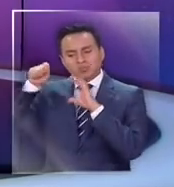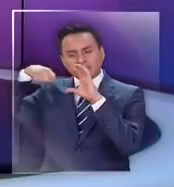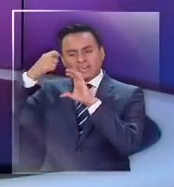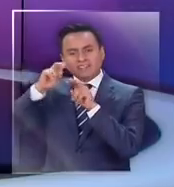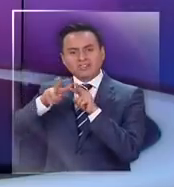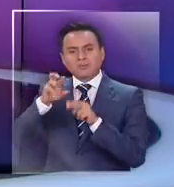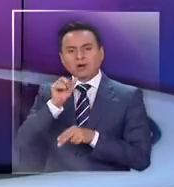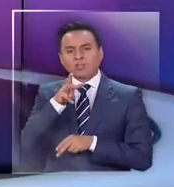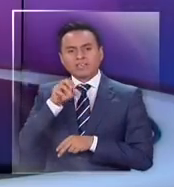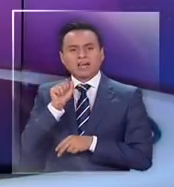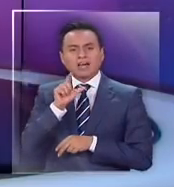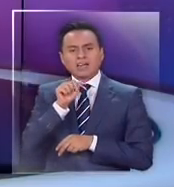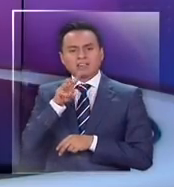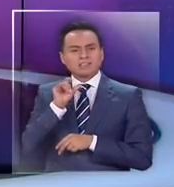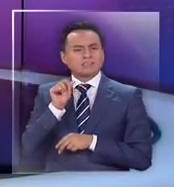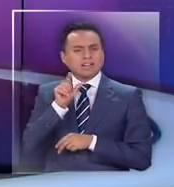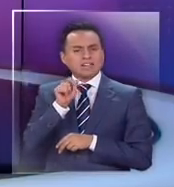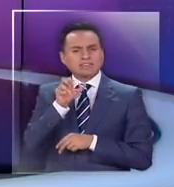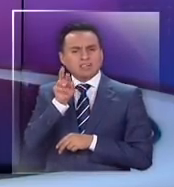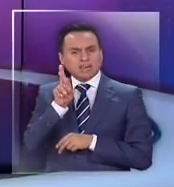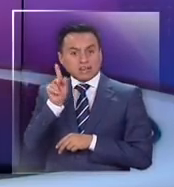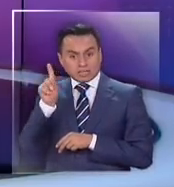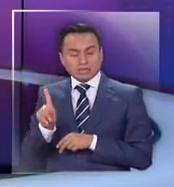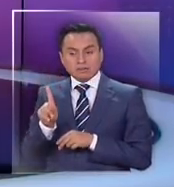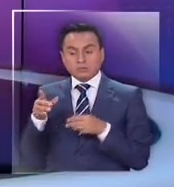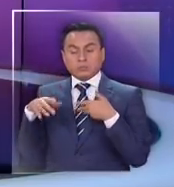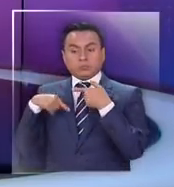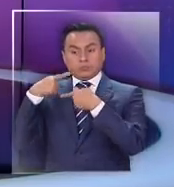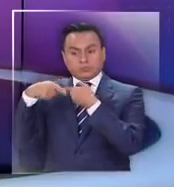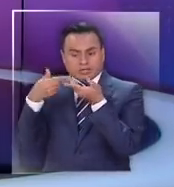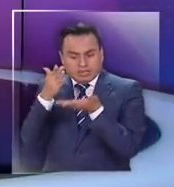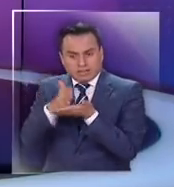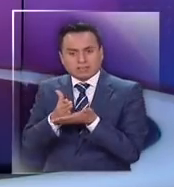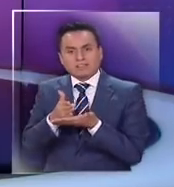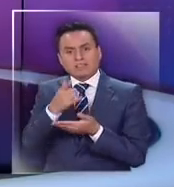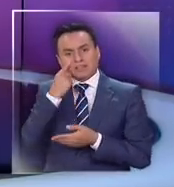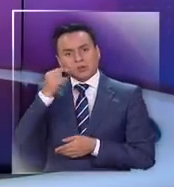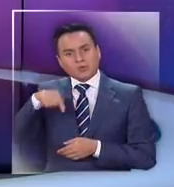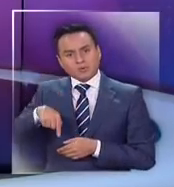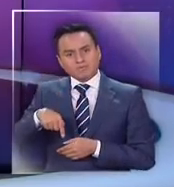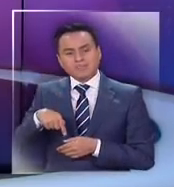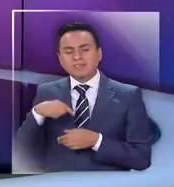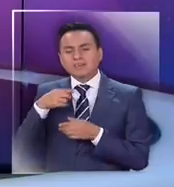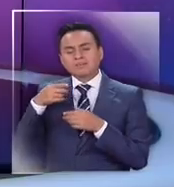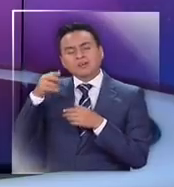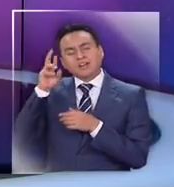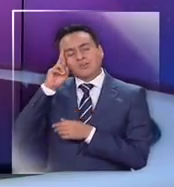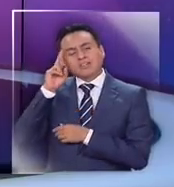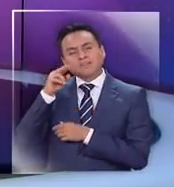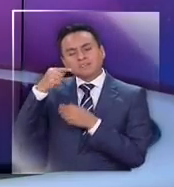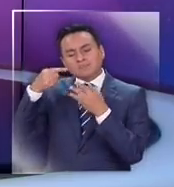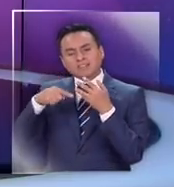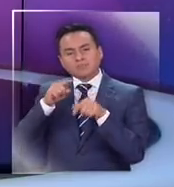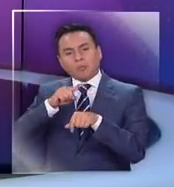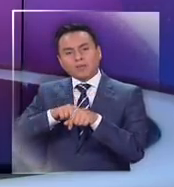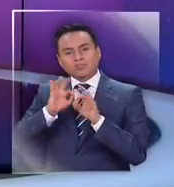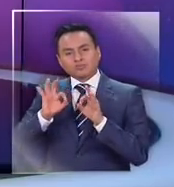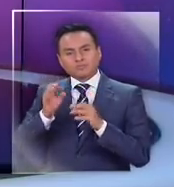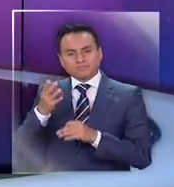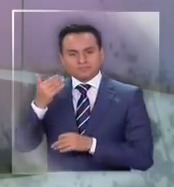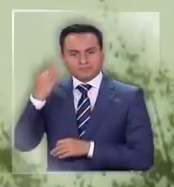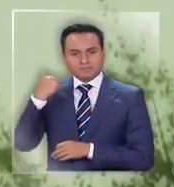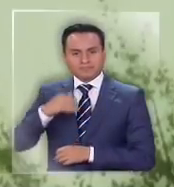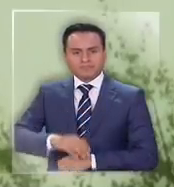periodista Paulina Allende Salazar. Tiene repercusiones hasta el día de hoy. Lo invitamos a revivir sus principales momentos.